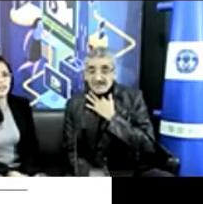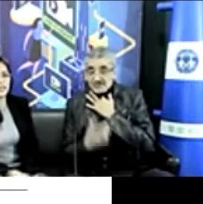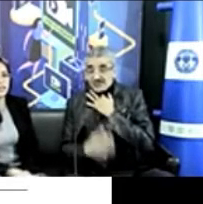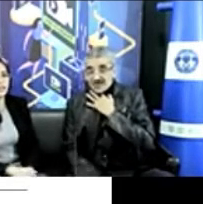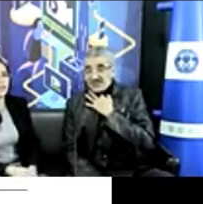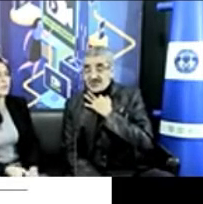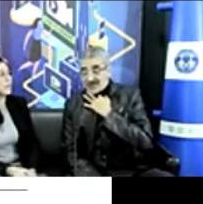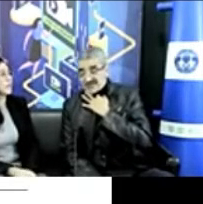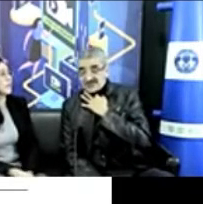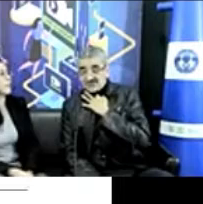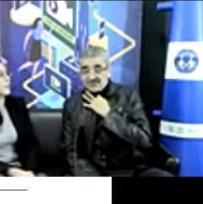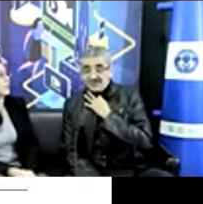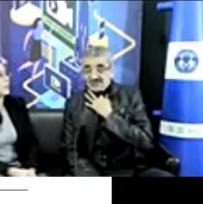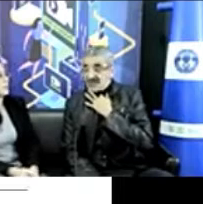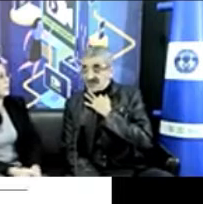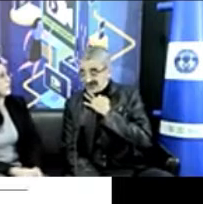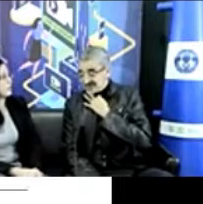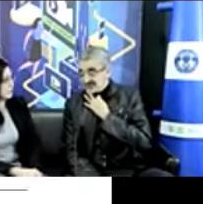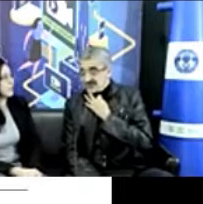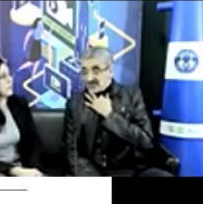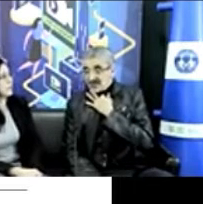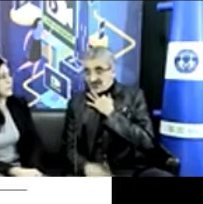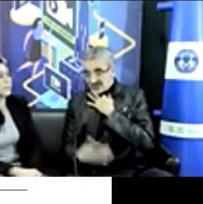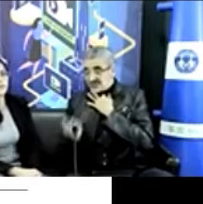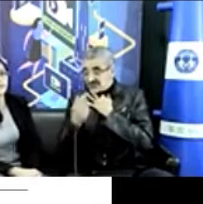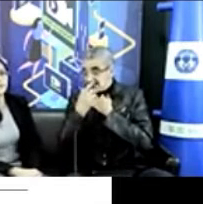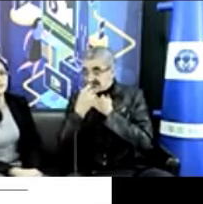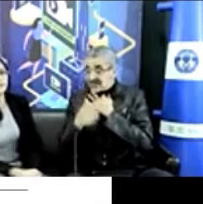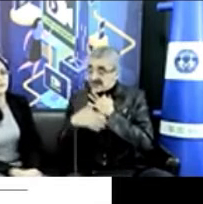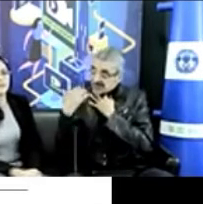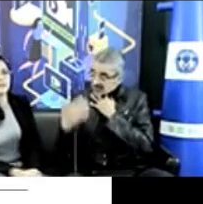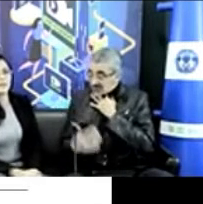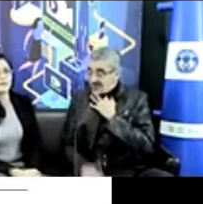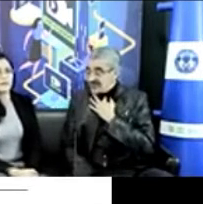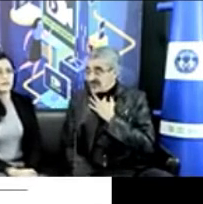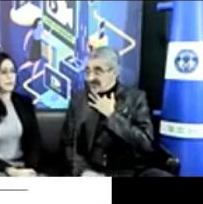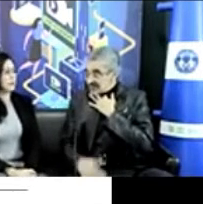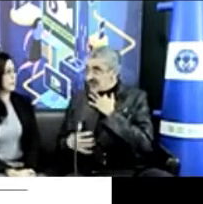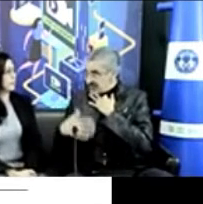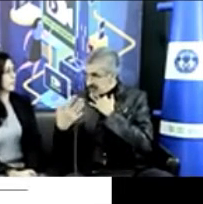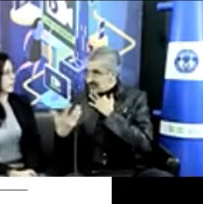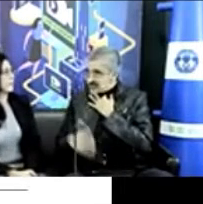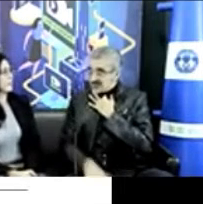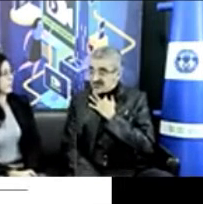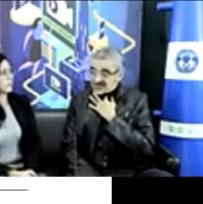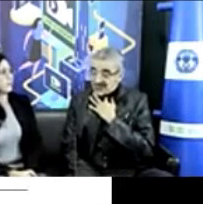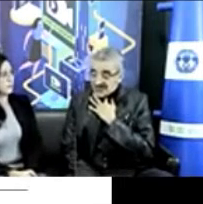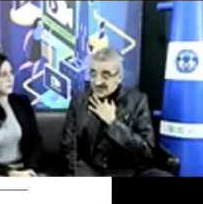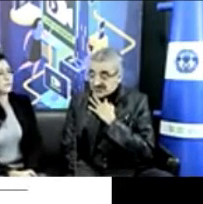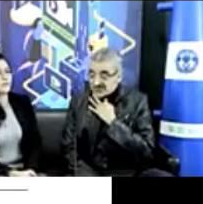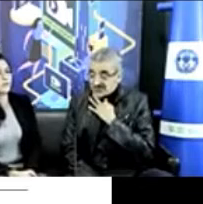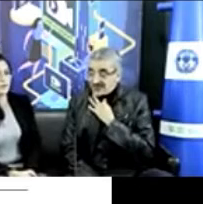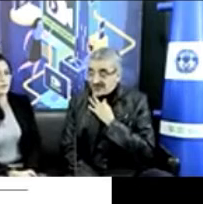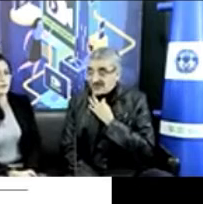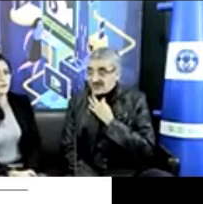Mira, por ejemplo, hablabas tú del audit. El audit fue un tamizaje para alcohol. En Europa había muchos problemas de